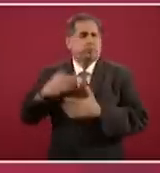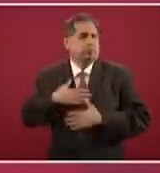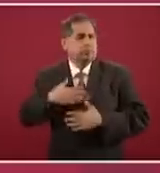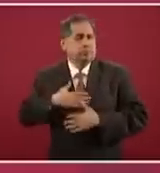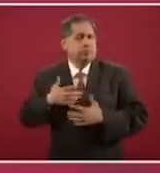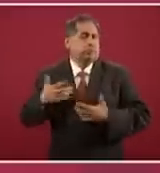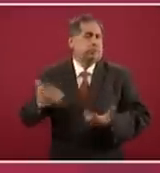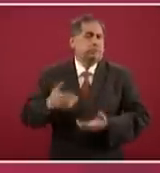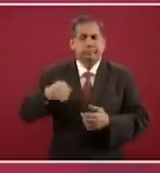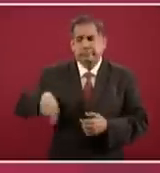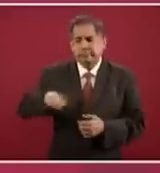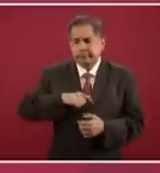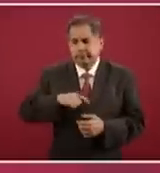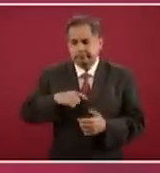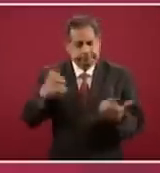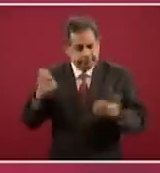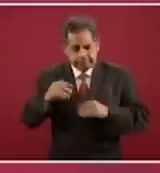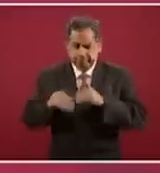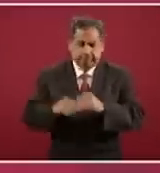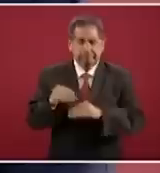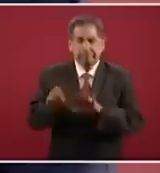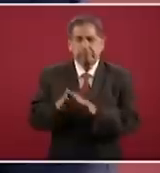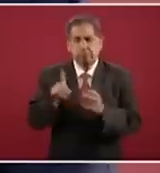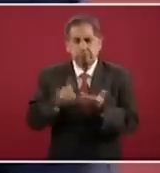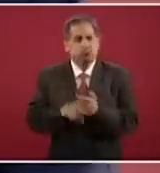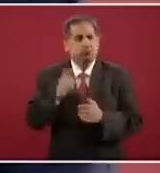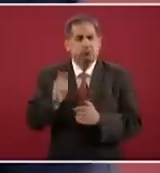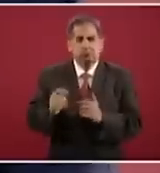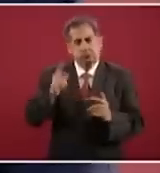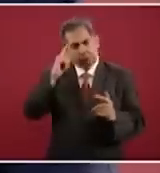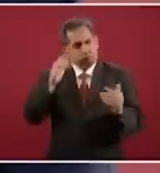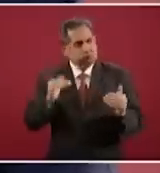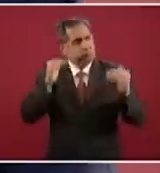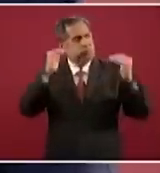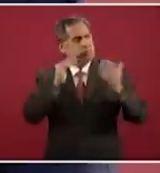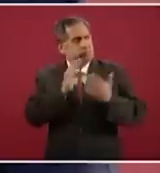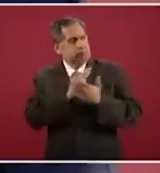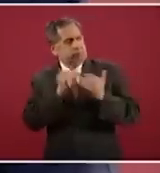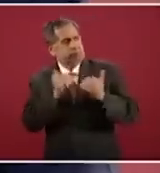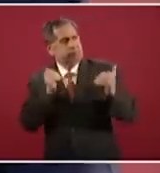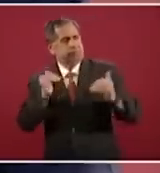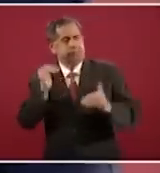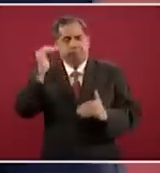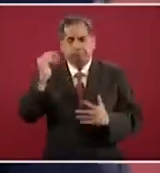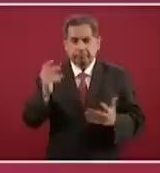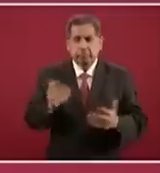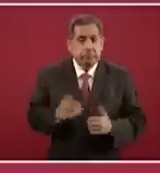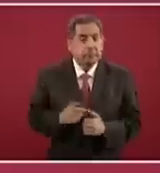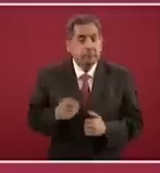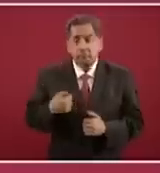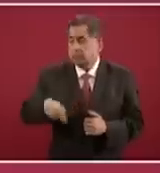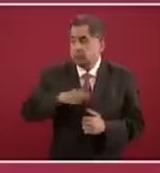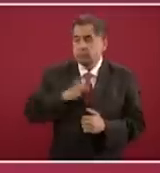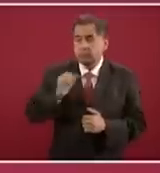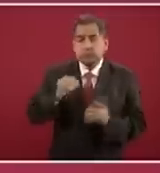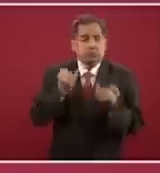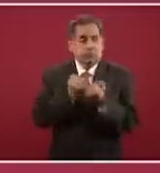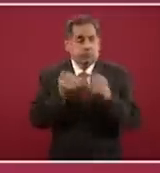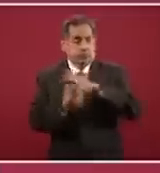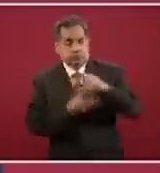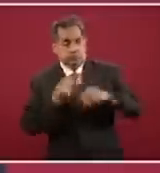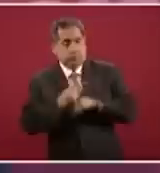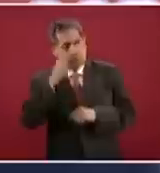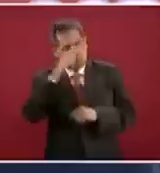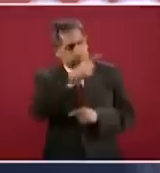a actuar de manera soberana, como nosotros